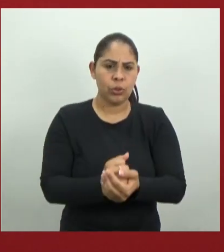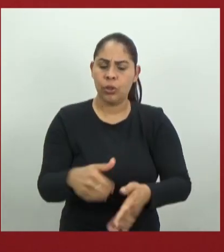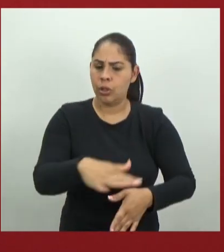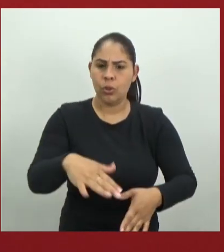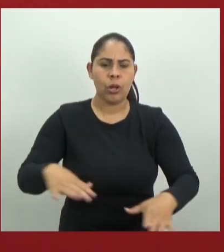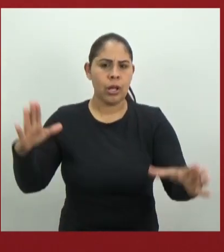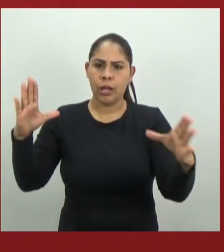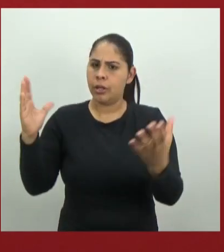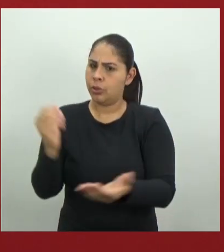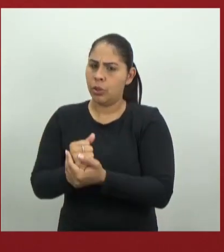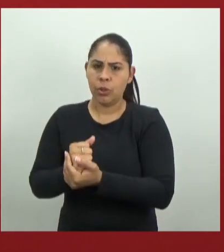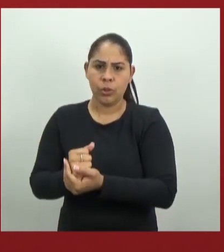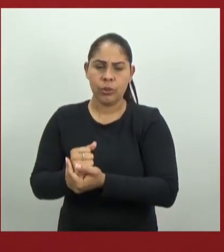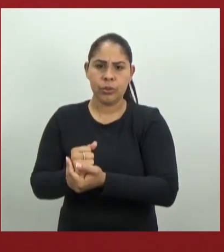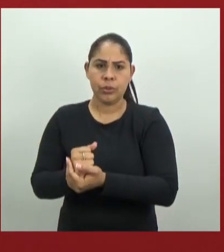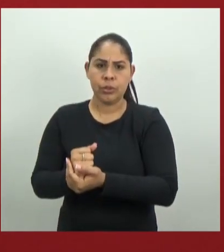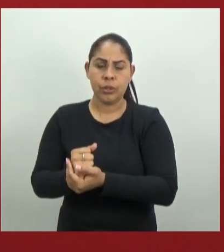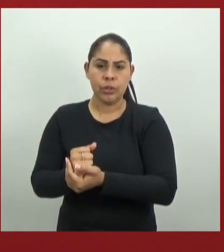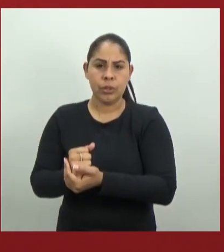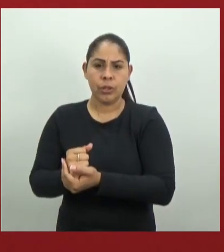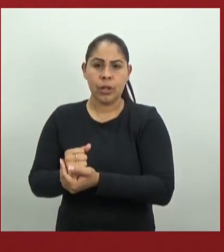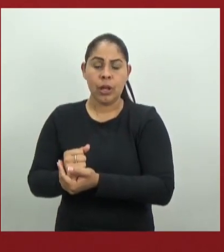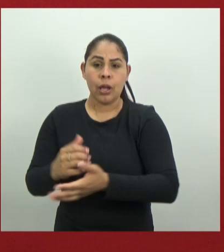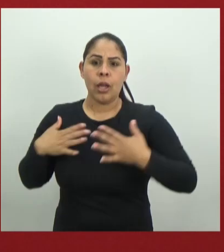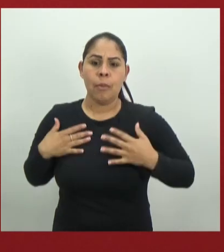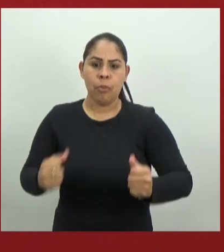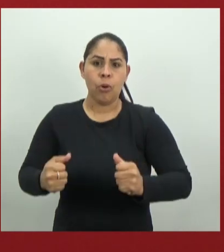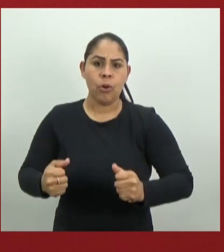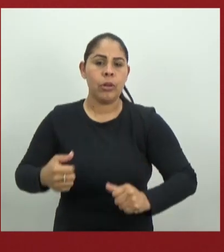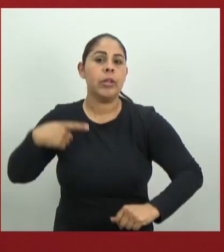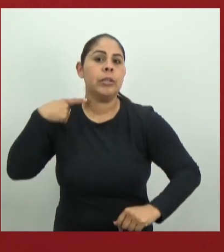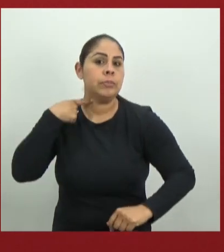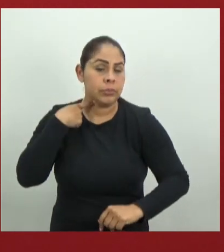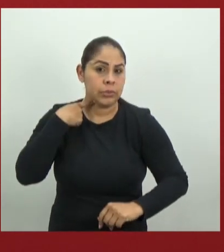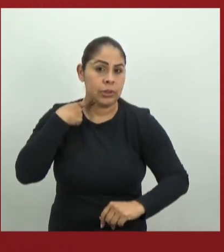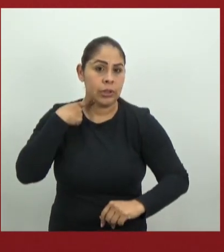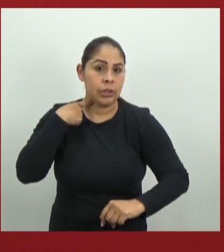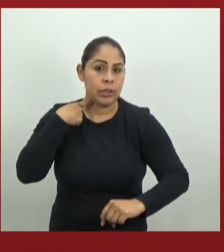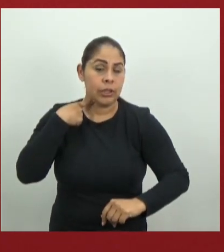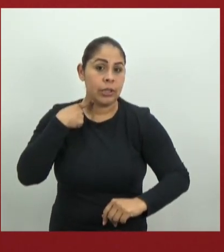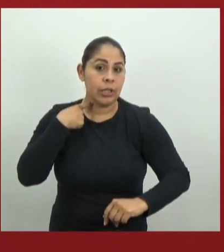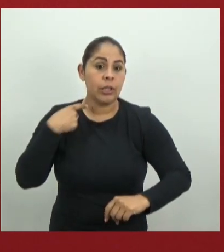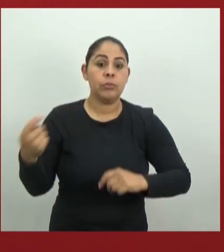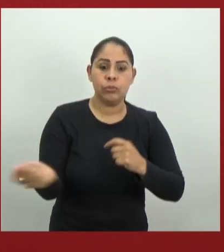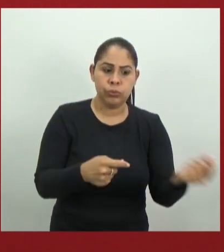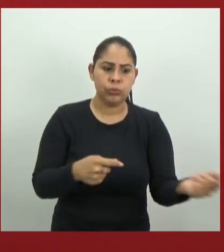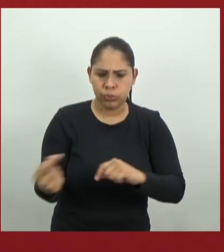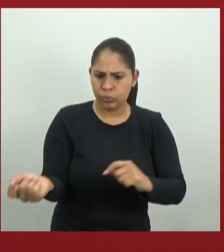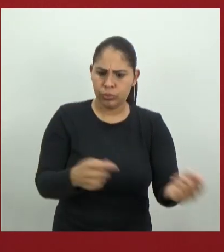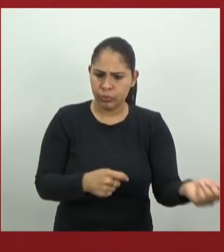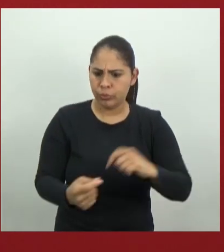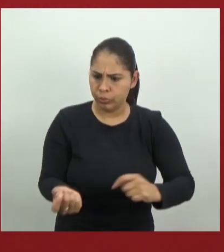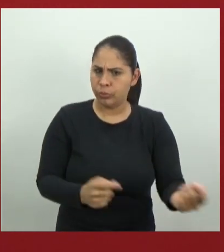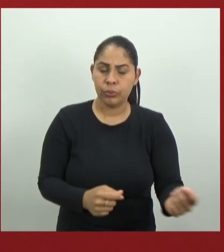todo cristiano que ha perdido el poder, discute más que actúa. A donde hay